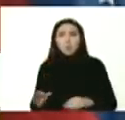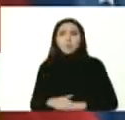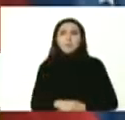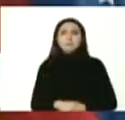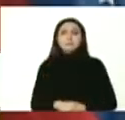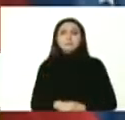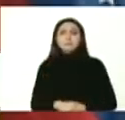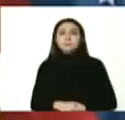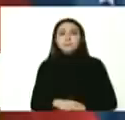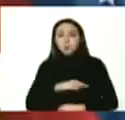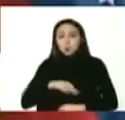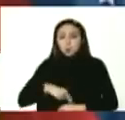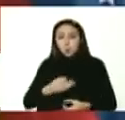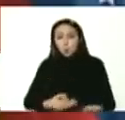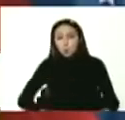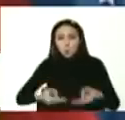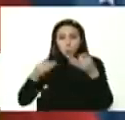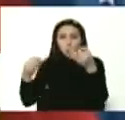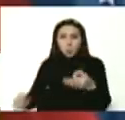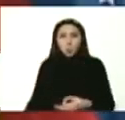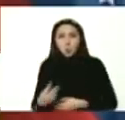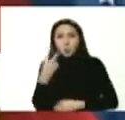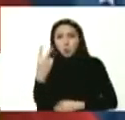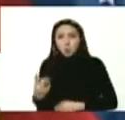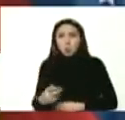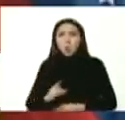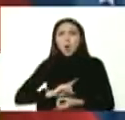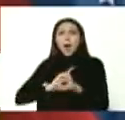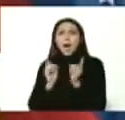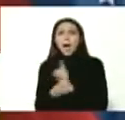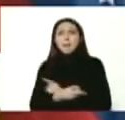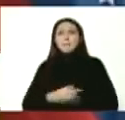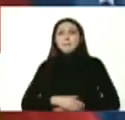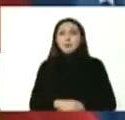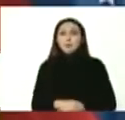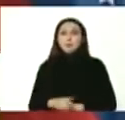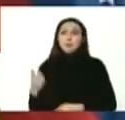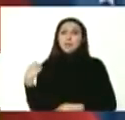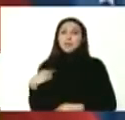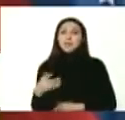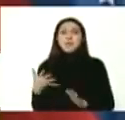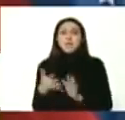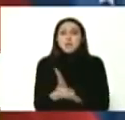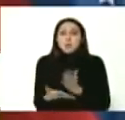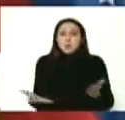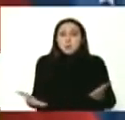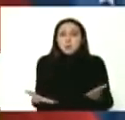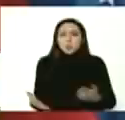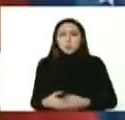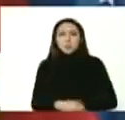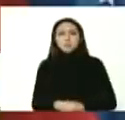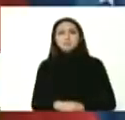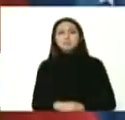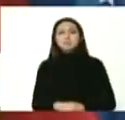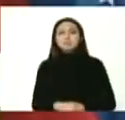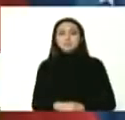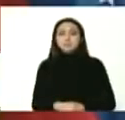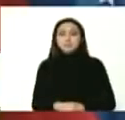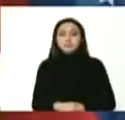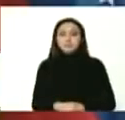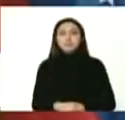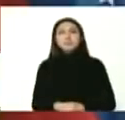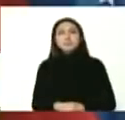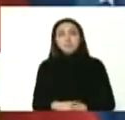hemos documentado dos importantes cambios que tienen que ver con